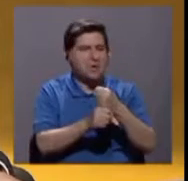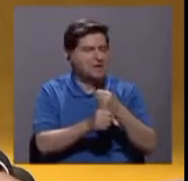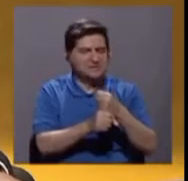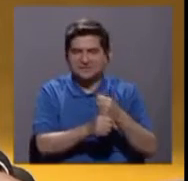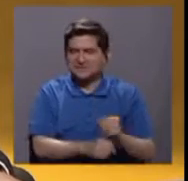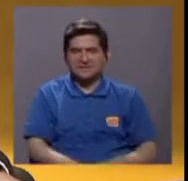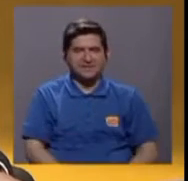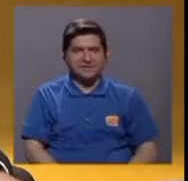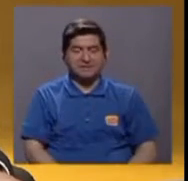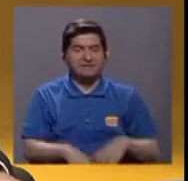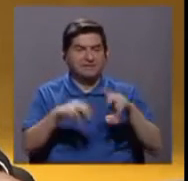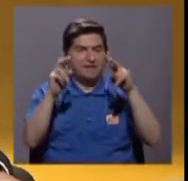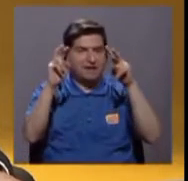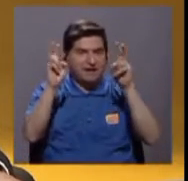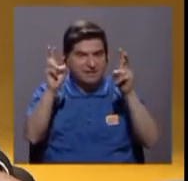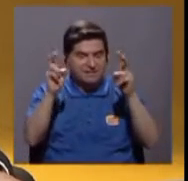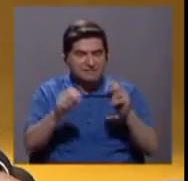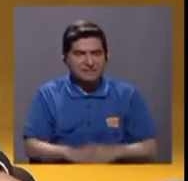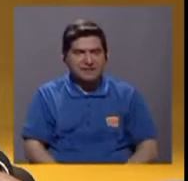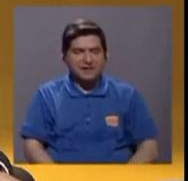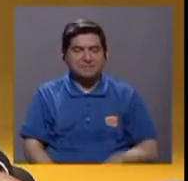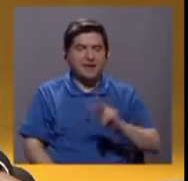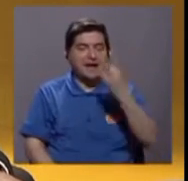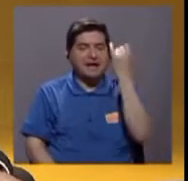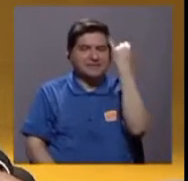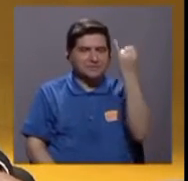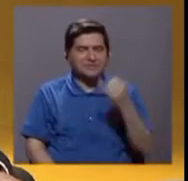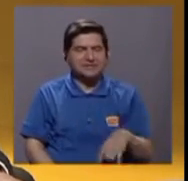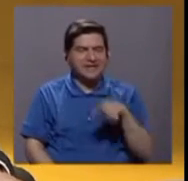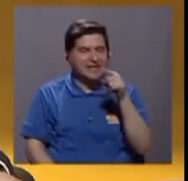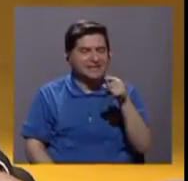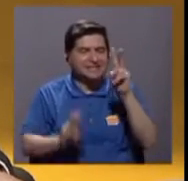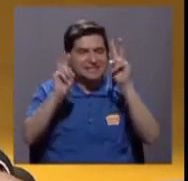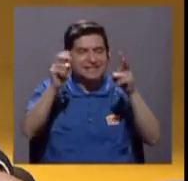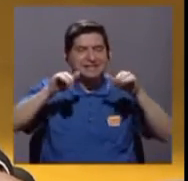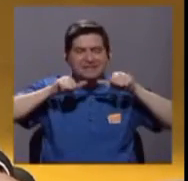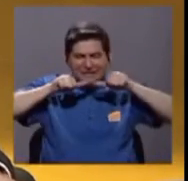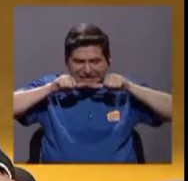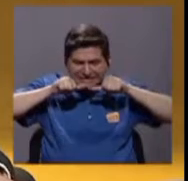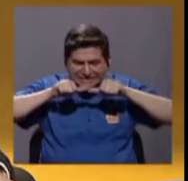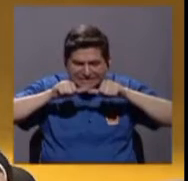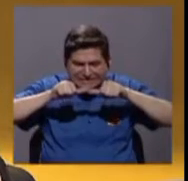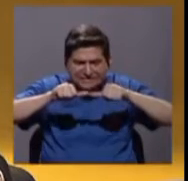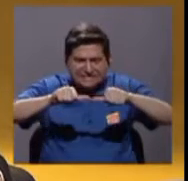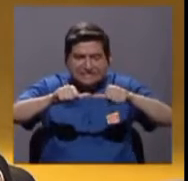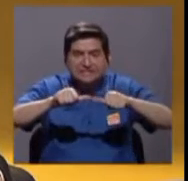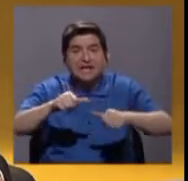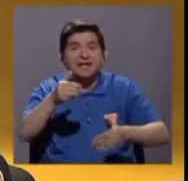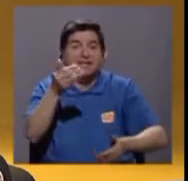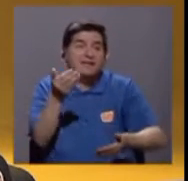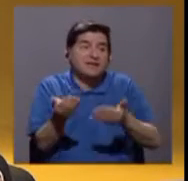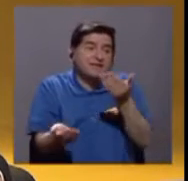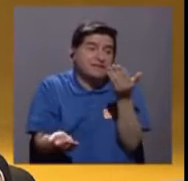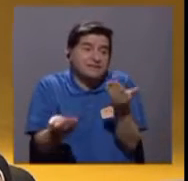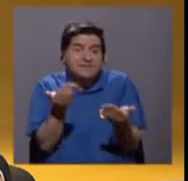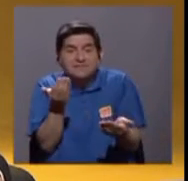el tema, y esa es la segunda consideración, el tema se mantiene y tal vez